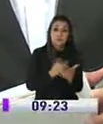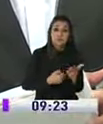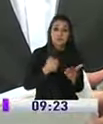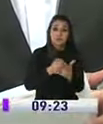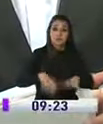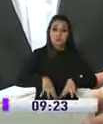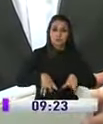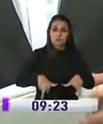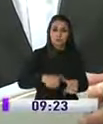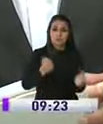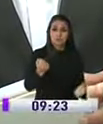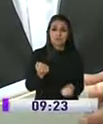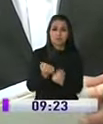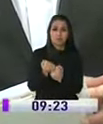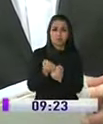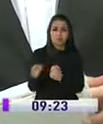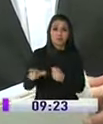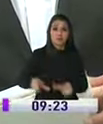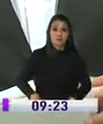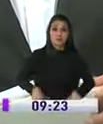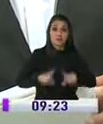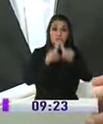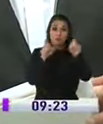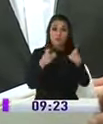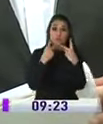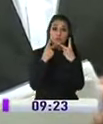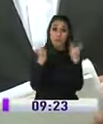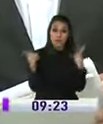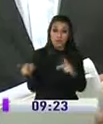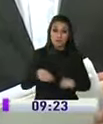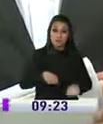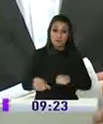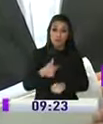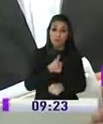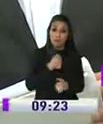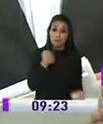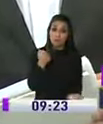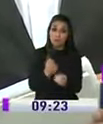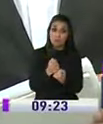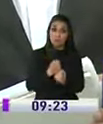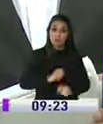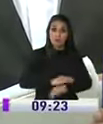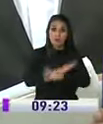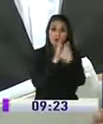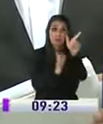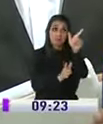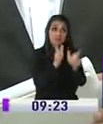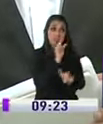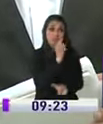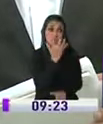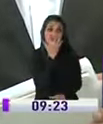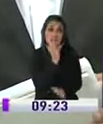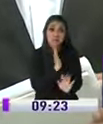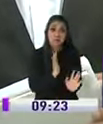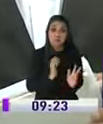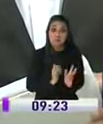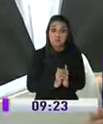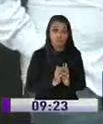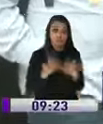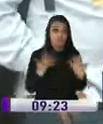y el apoyo manifiesto a lo que es la consulta popular y a la gestión del presidente Lenín Moreno han generado incomodidades